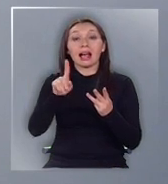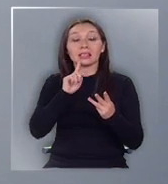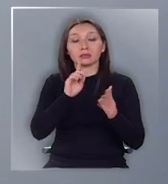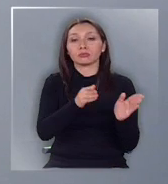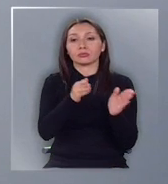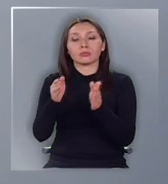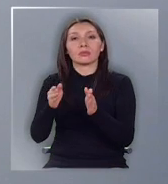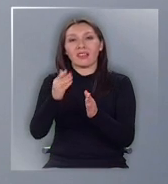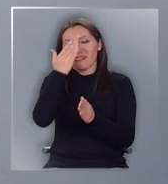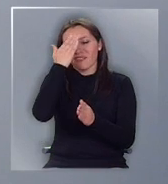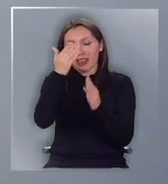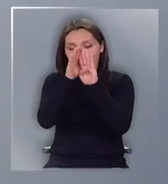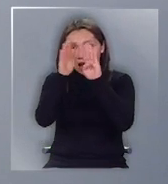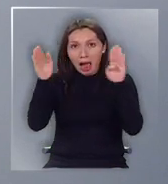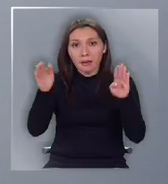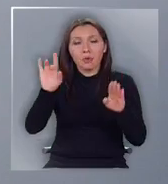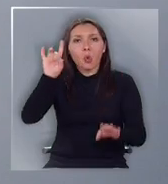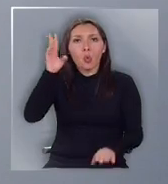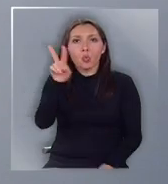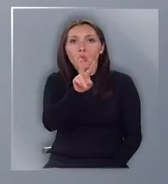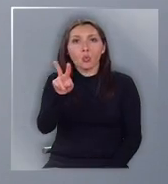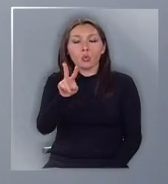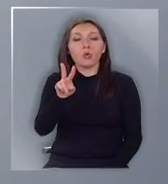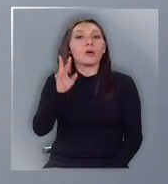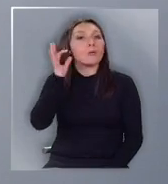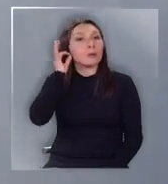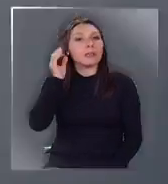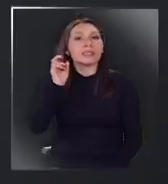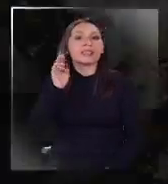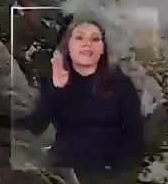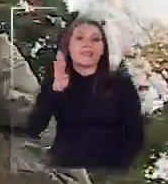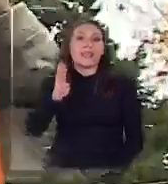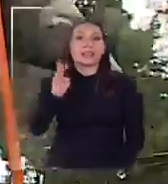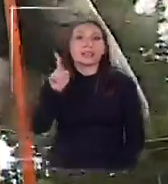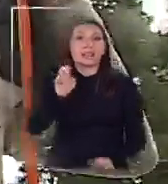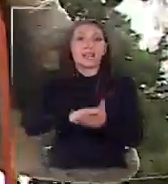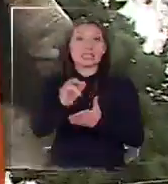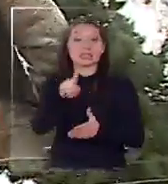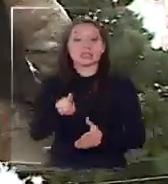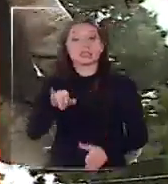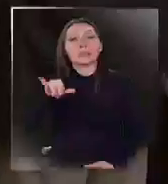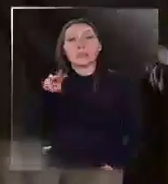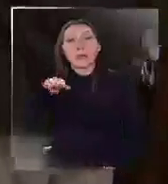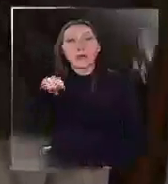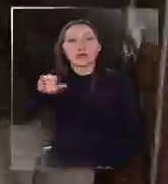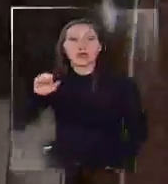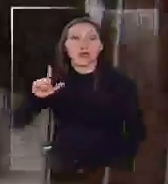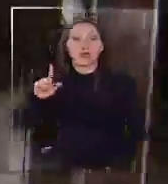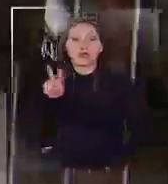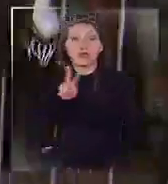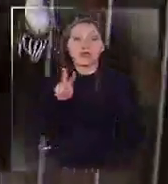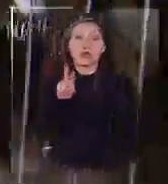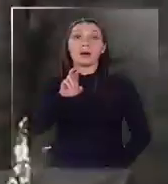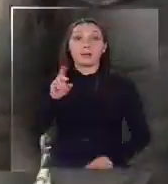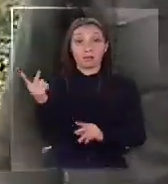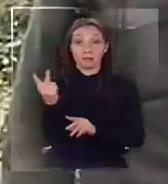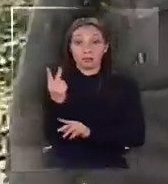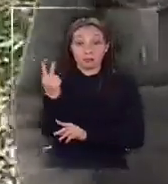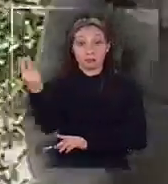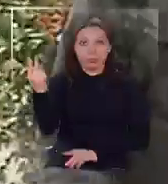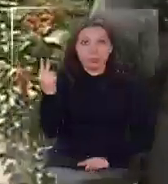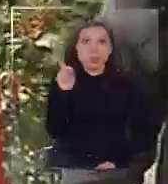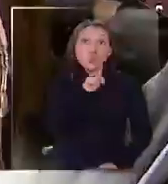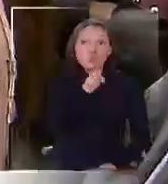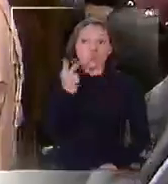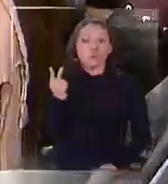el frente amplio elegirá a su candidato único entre Beatriz Sánchez y Alberto mayol son precisamente estos últimos precandidatos del frente amplio los que